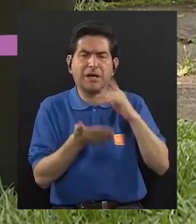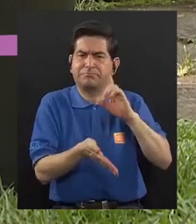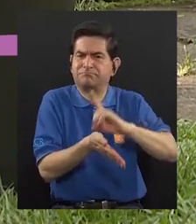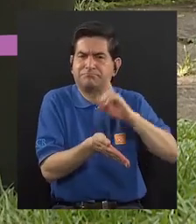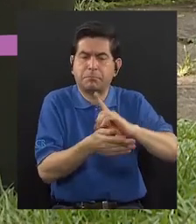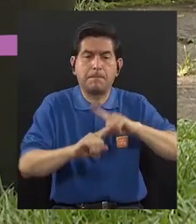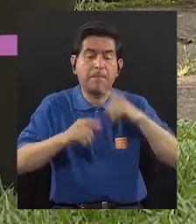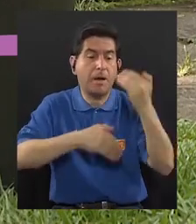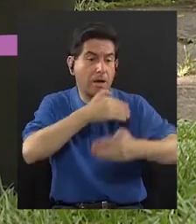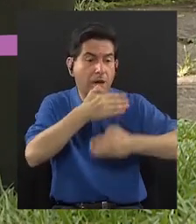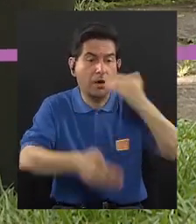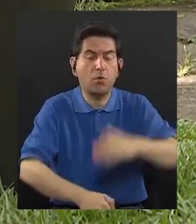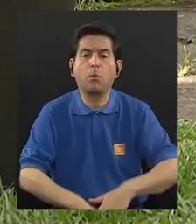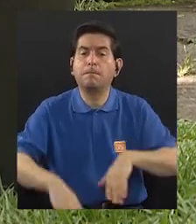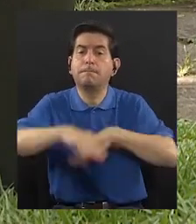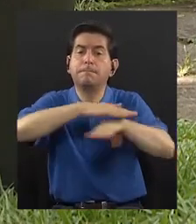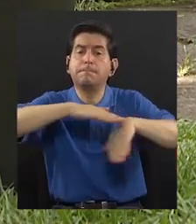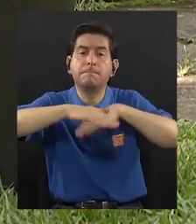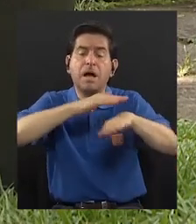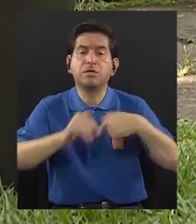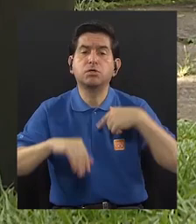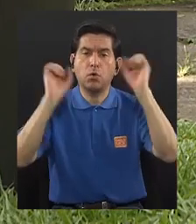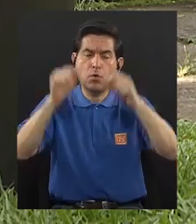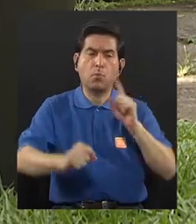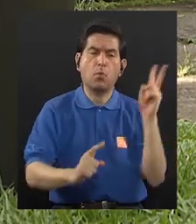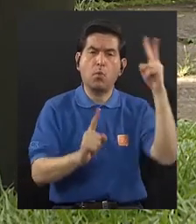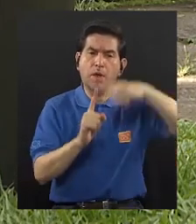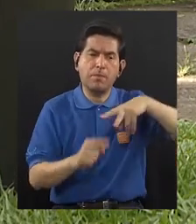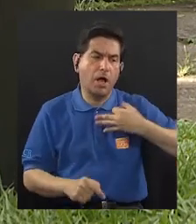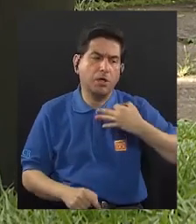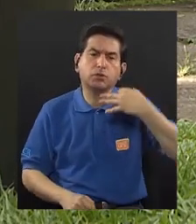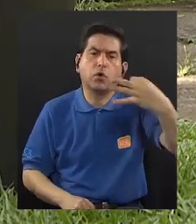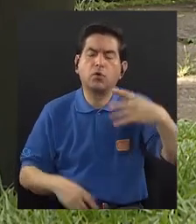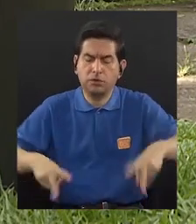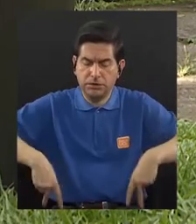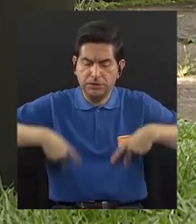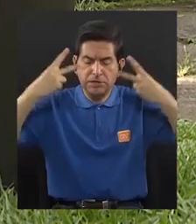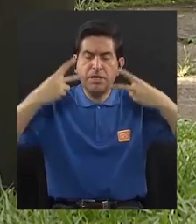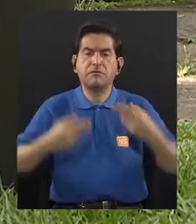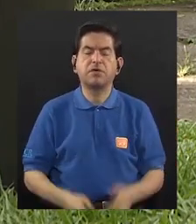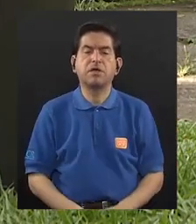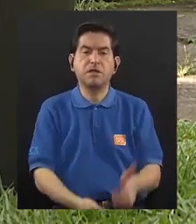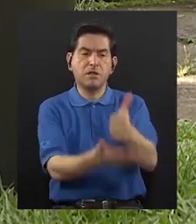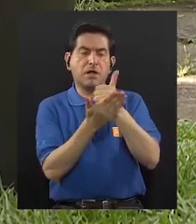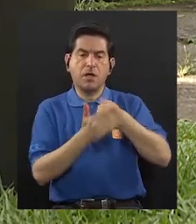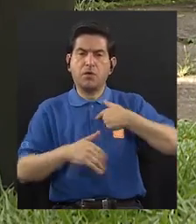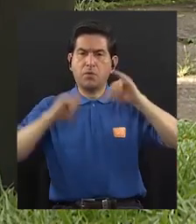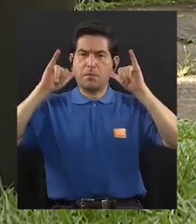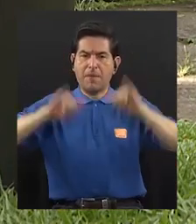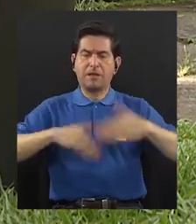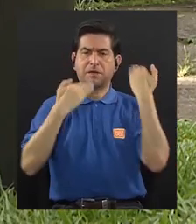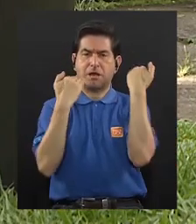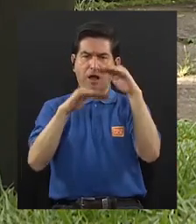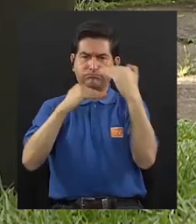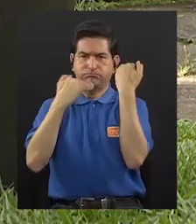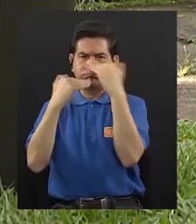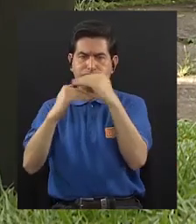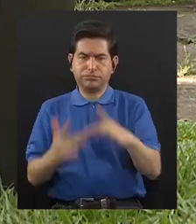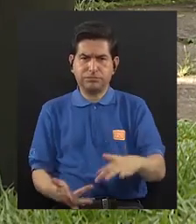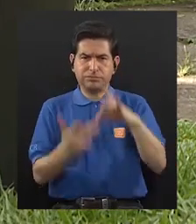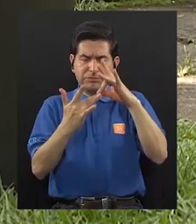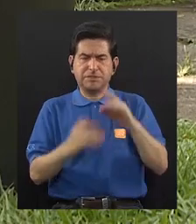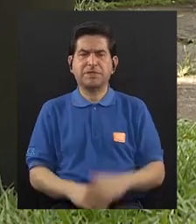parte médica pero hay protocolos muy básicos que uno lo puede aplicar diariamente en su vida y que le puede servir para mantener a raya